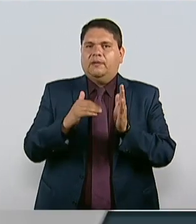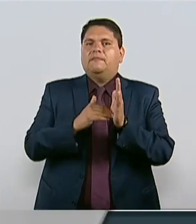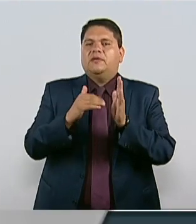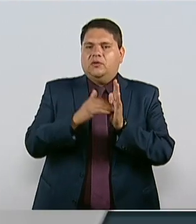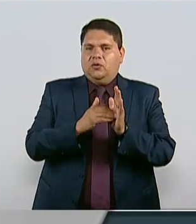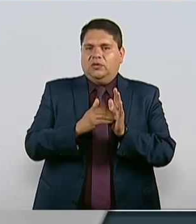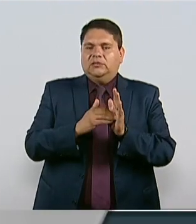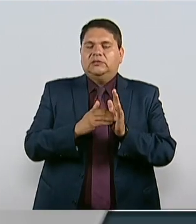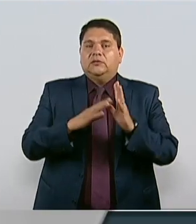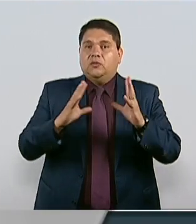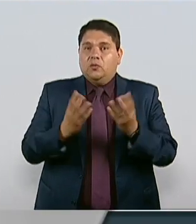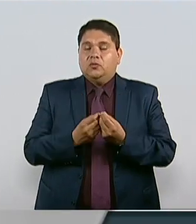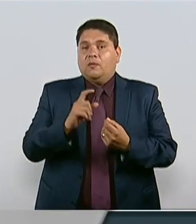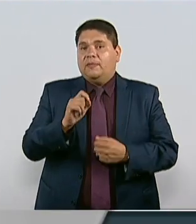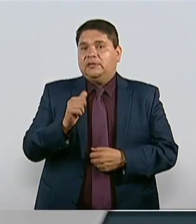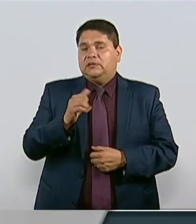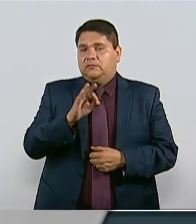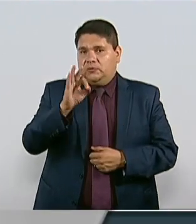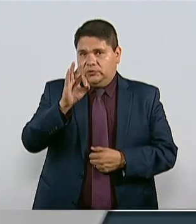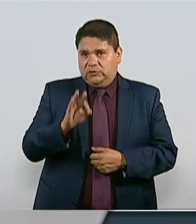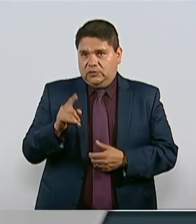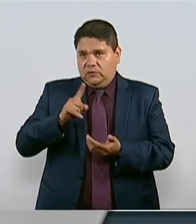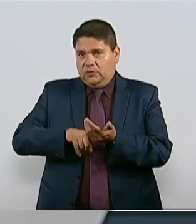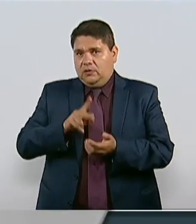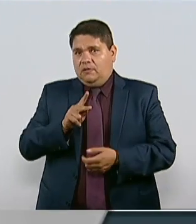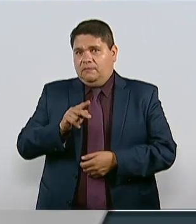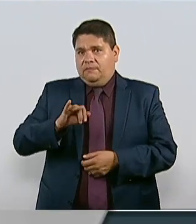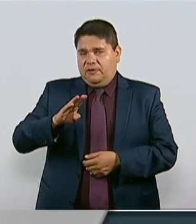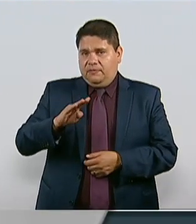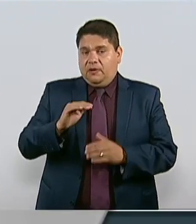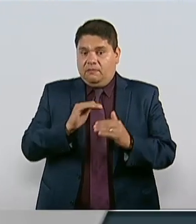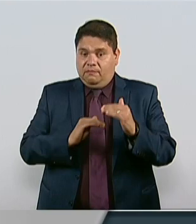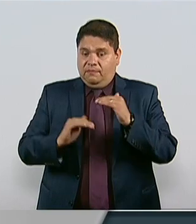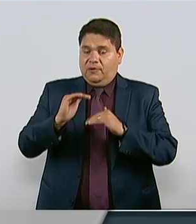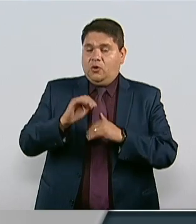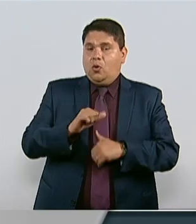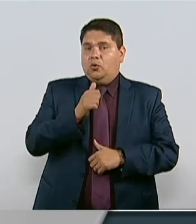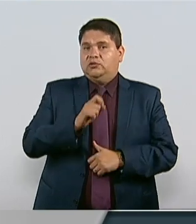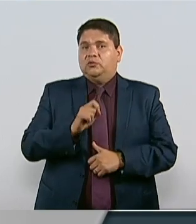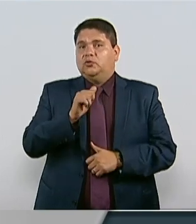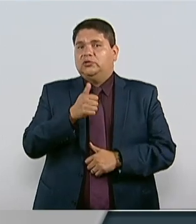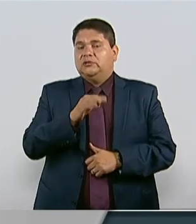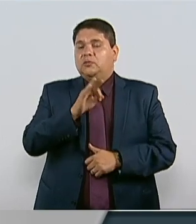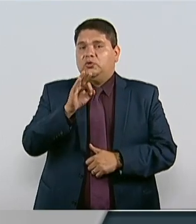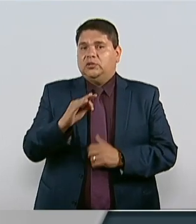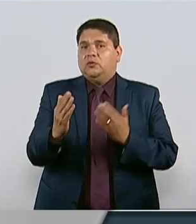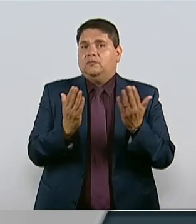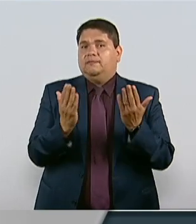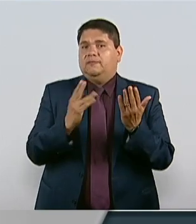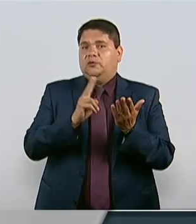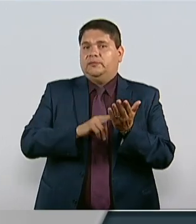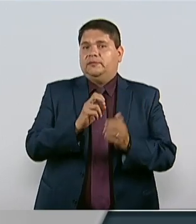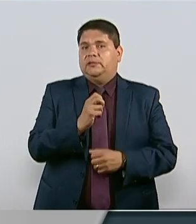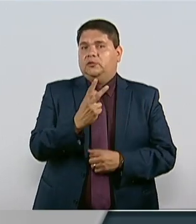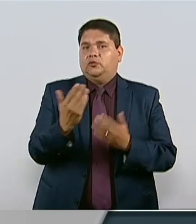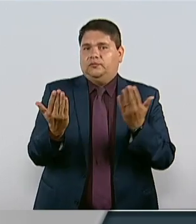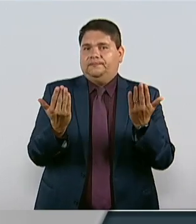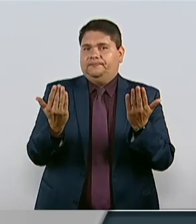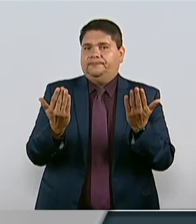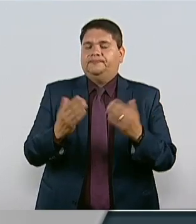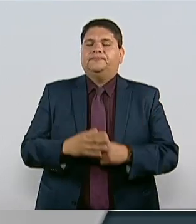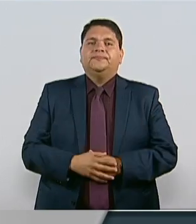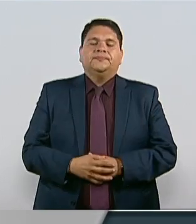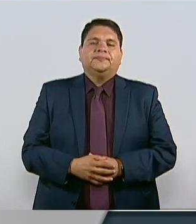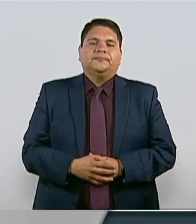8.299.000.000, equivalente al 26% del PIB y un aumento de 11.6% en términos reales respecto a lo aprobado